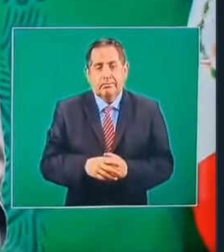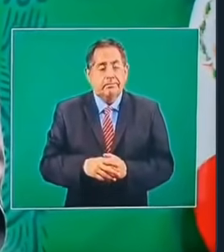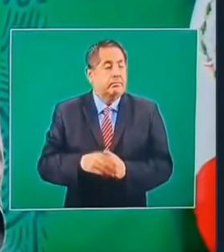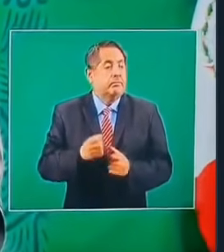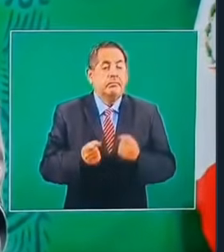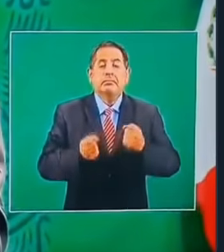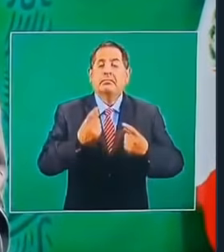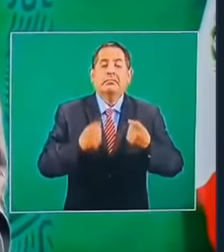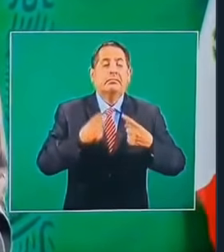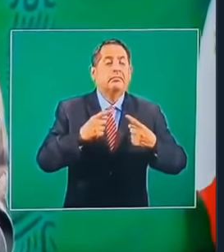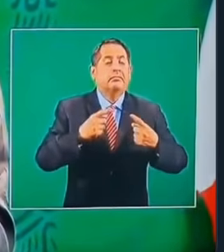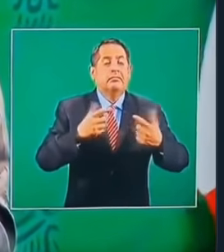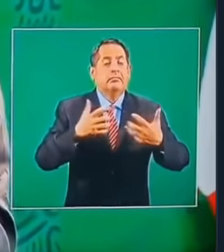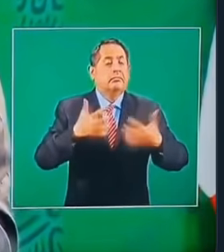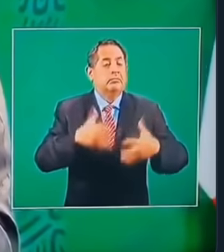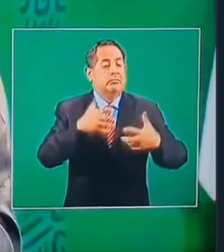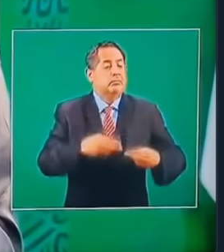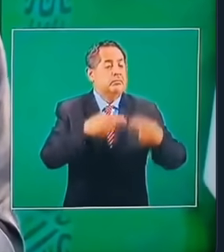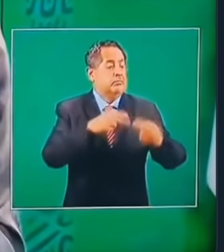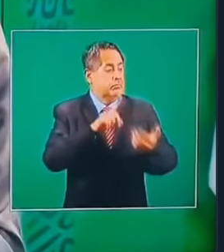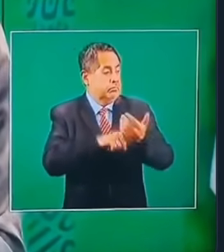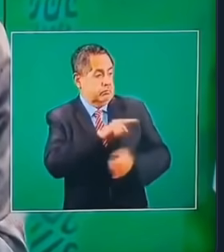empresas que quieren